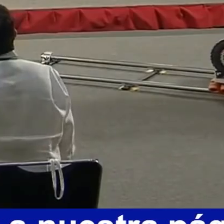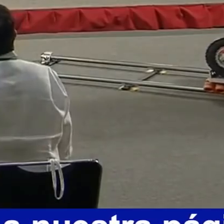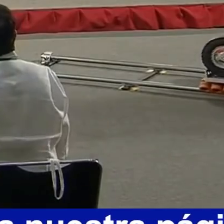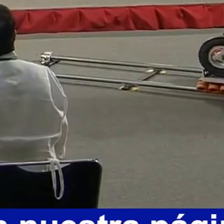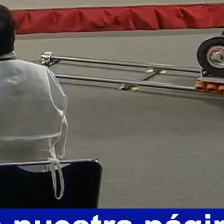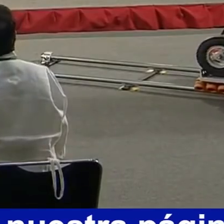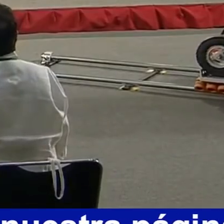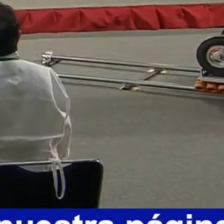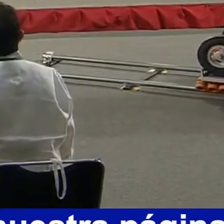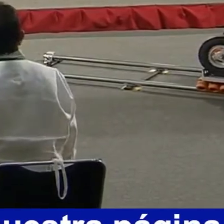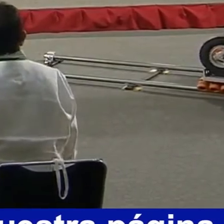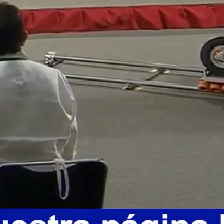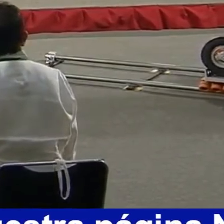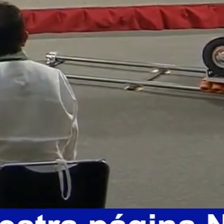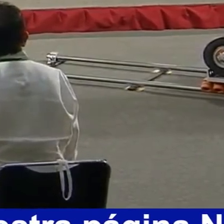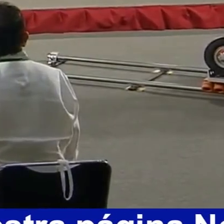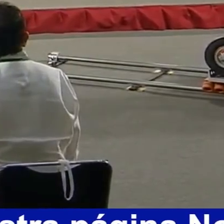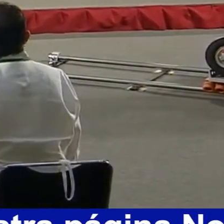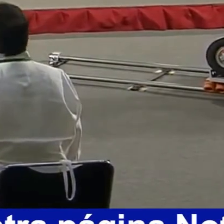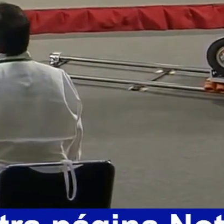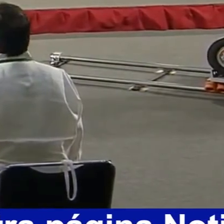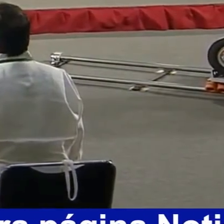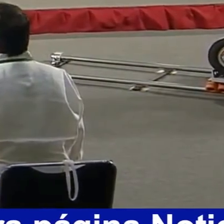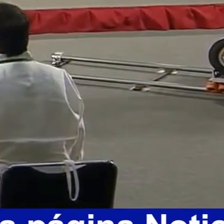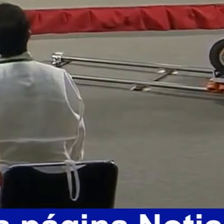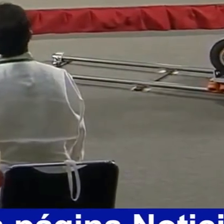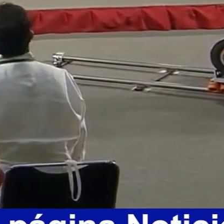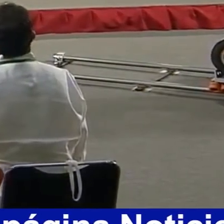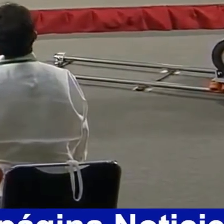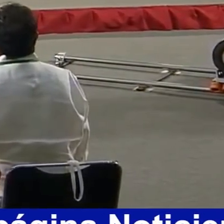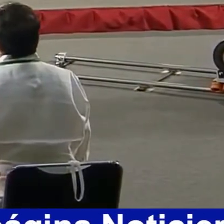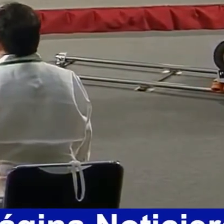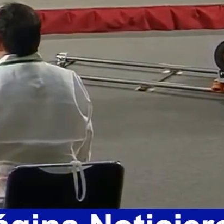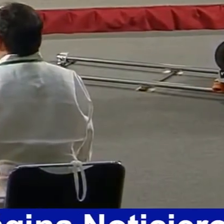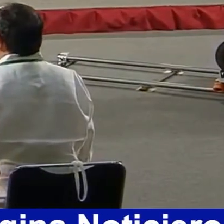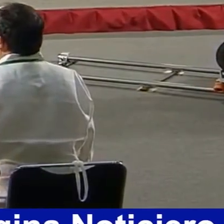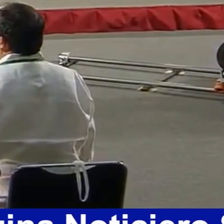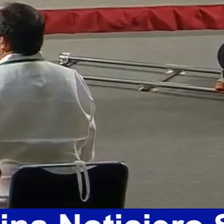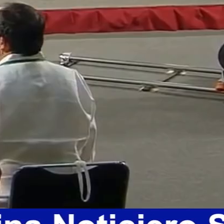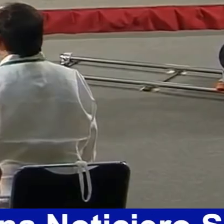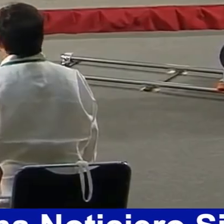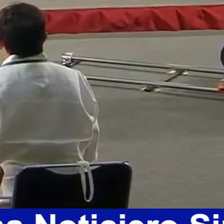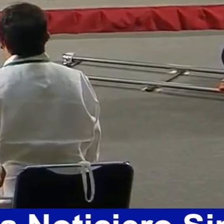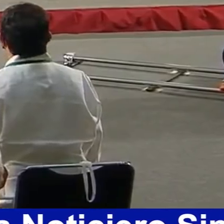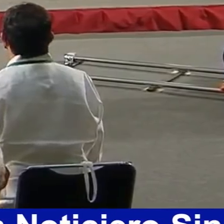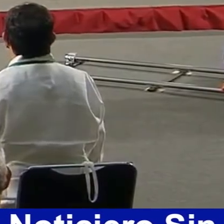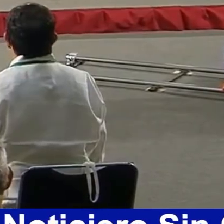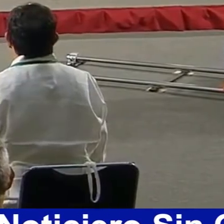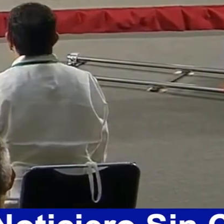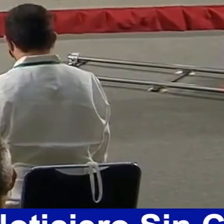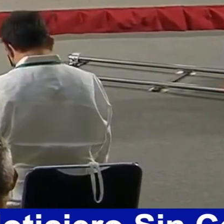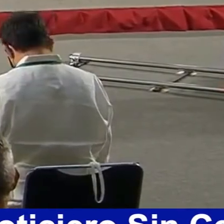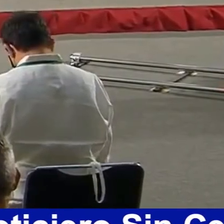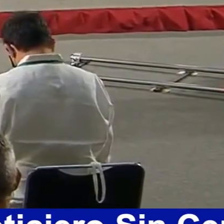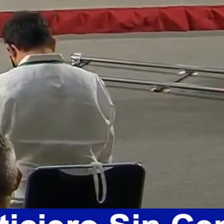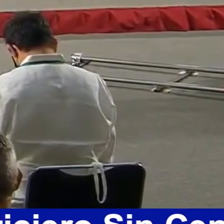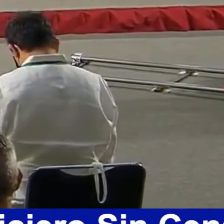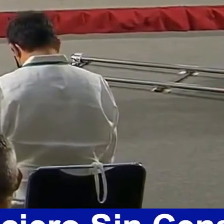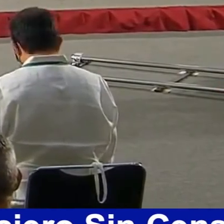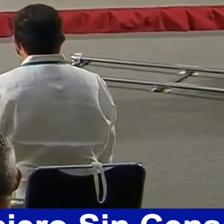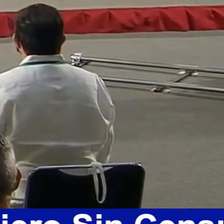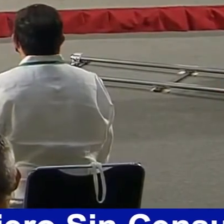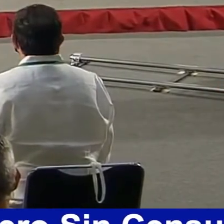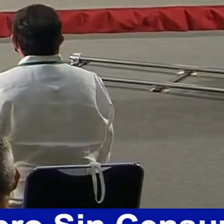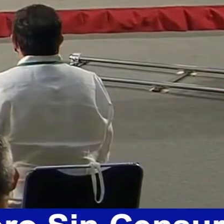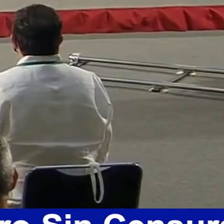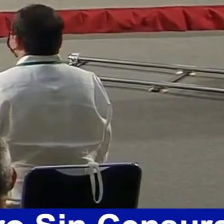Buenos días, señor presidente. Buenos días a todo el gabinete. Eduardo Esquivel, SDP